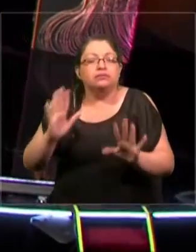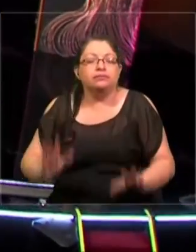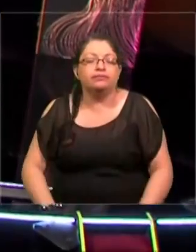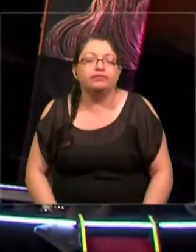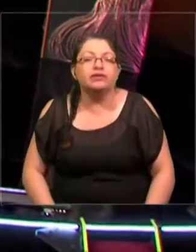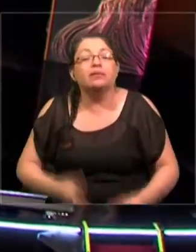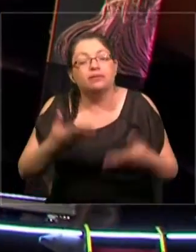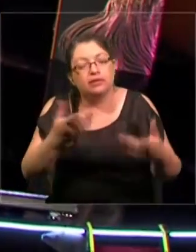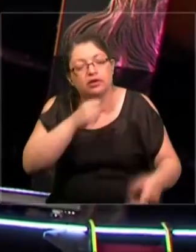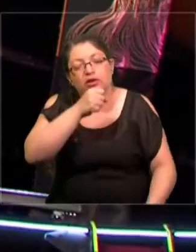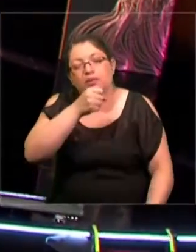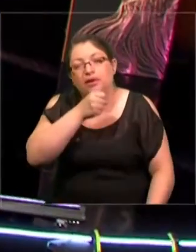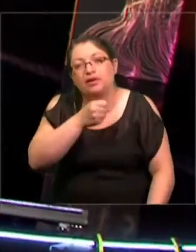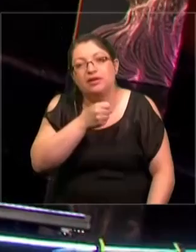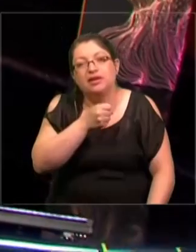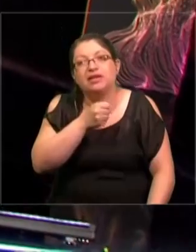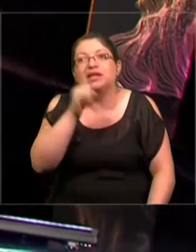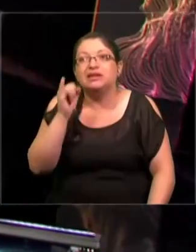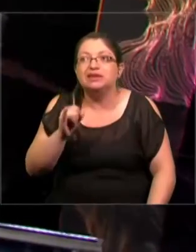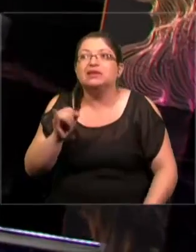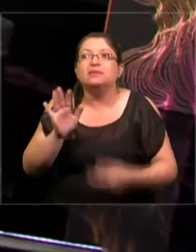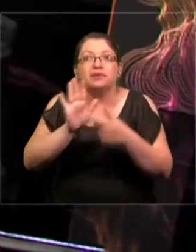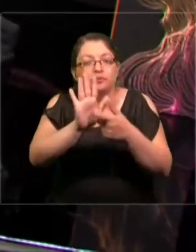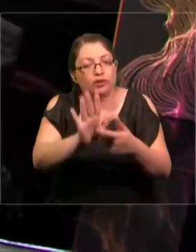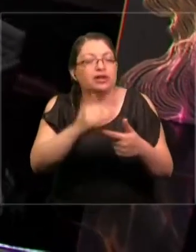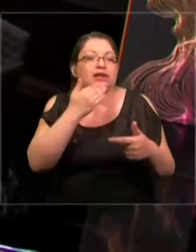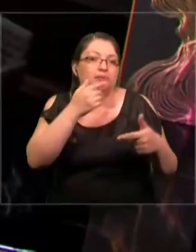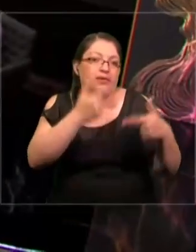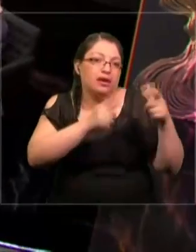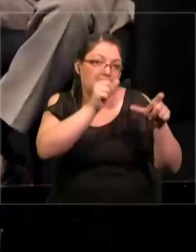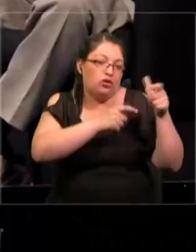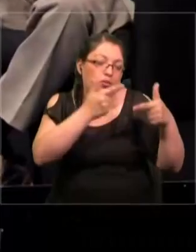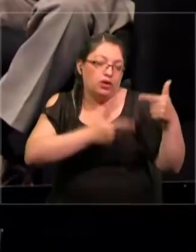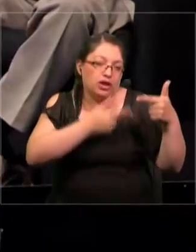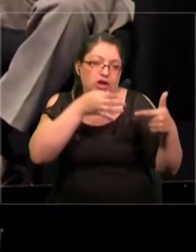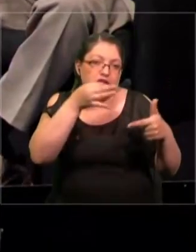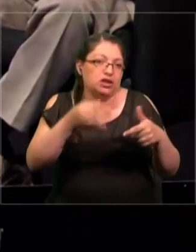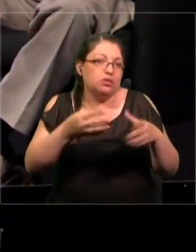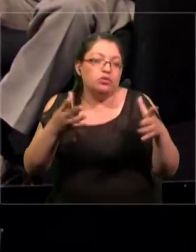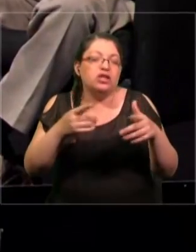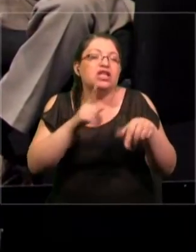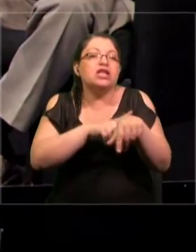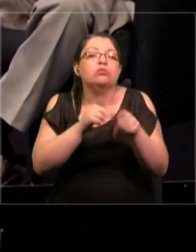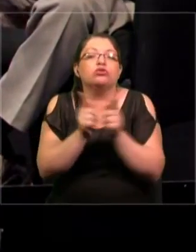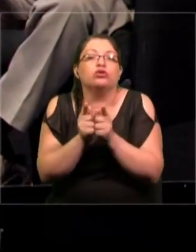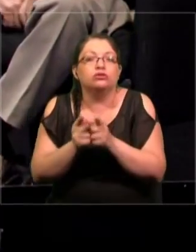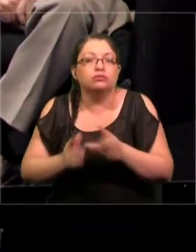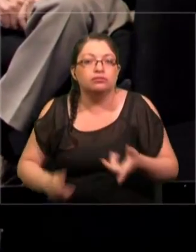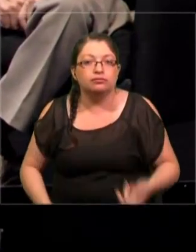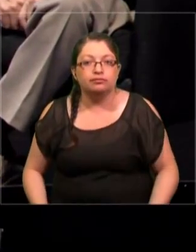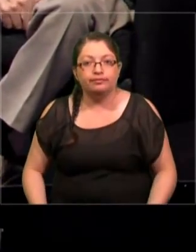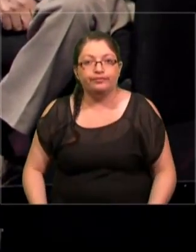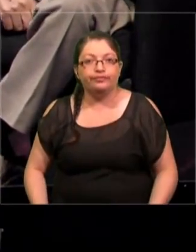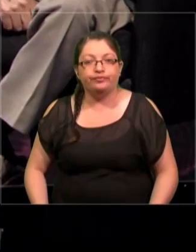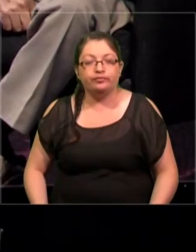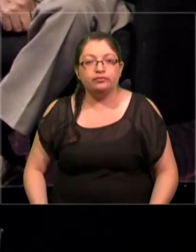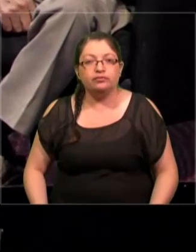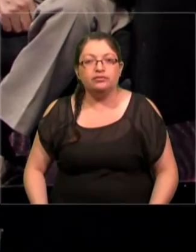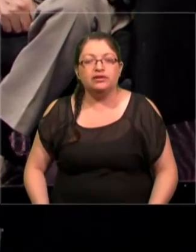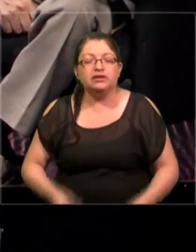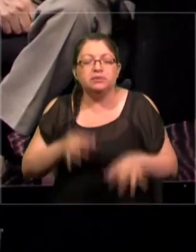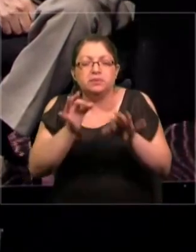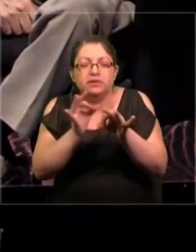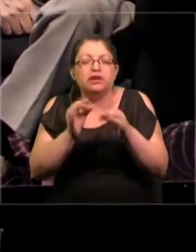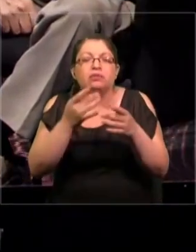Por eso los periodistas demuestran muy bien, y los políticos definen muy bien, el tiempo corto, el detalle